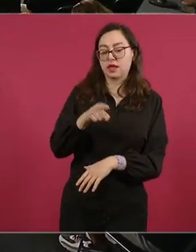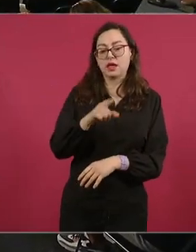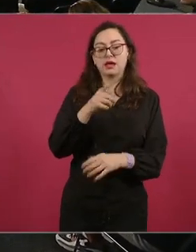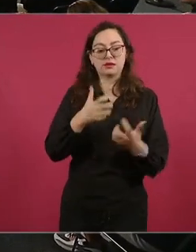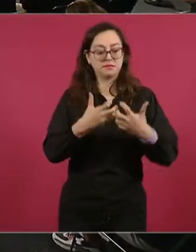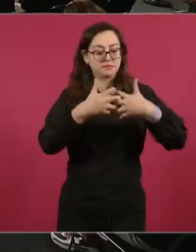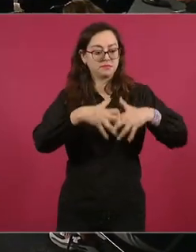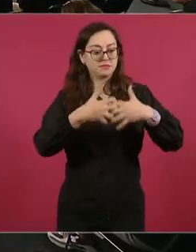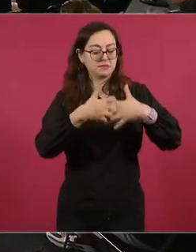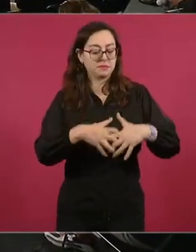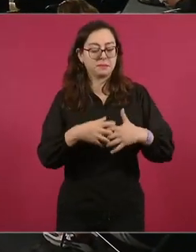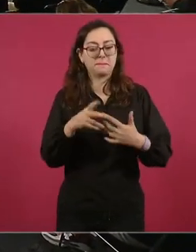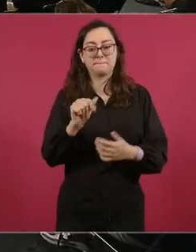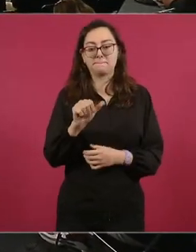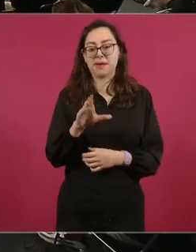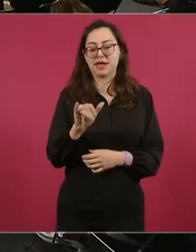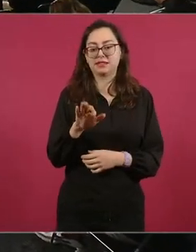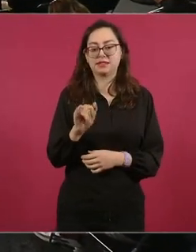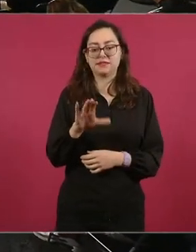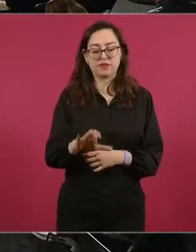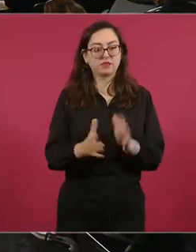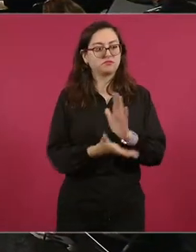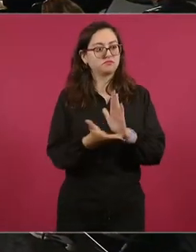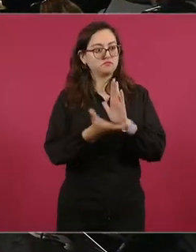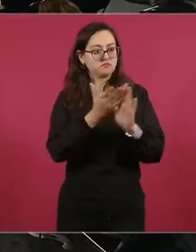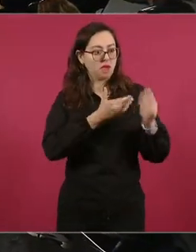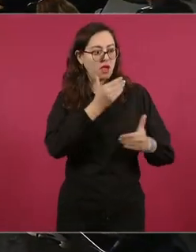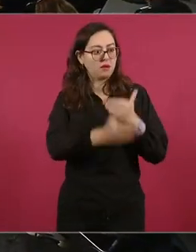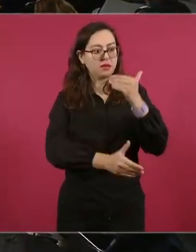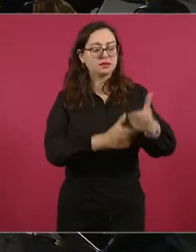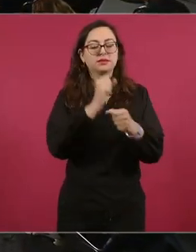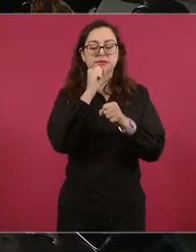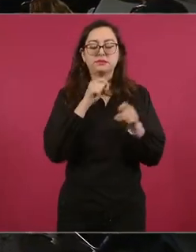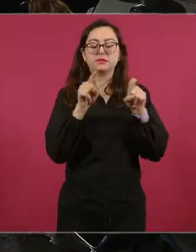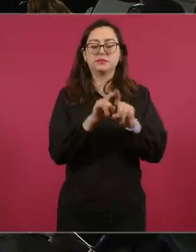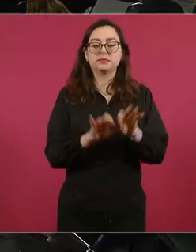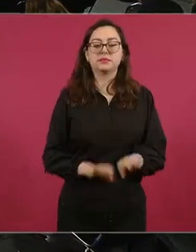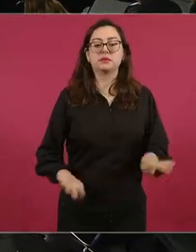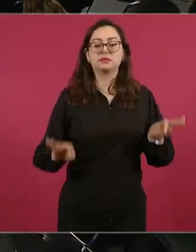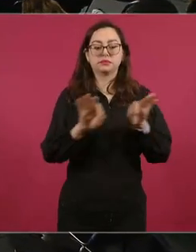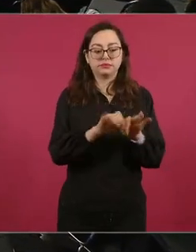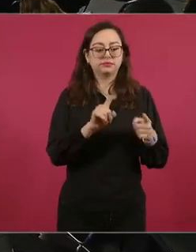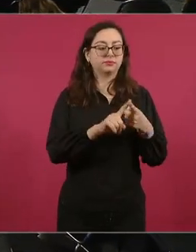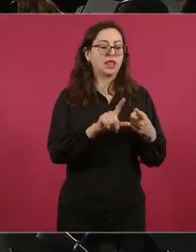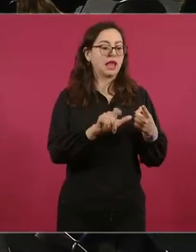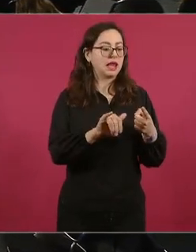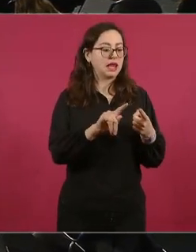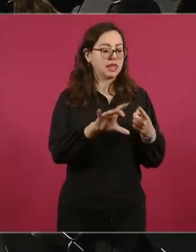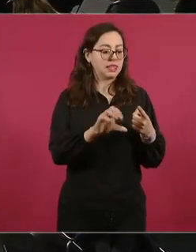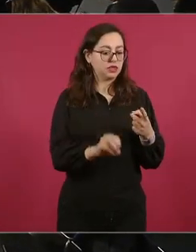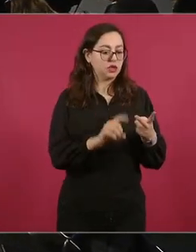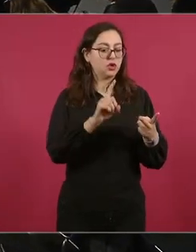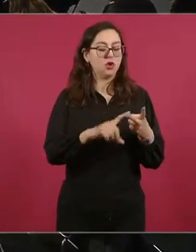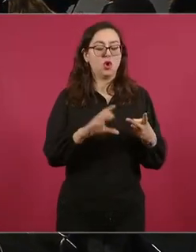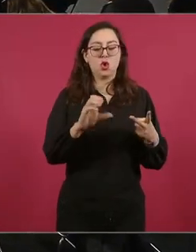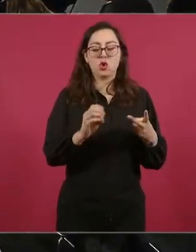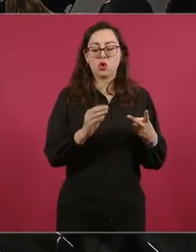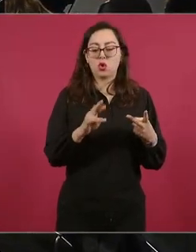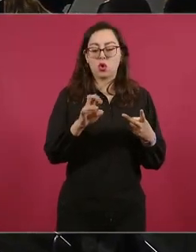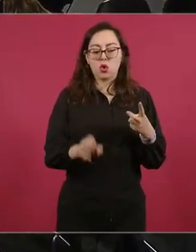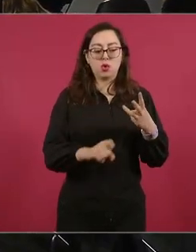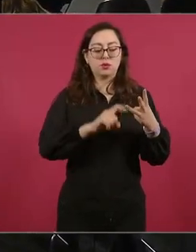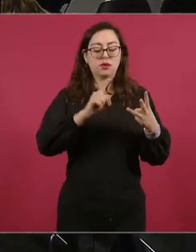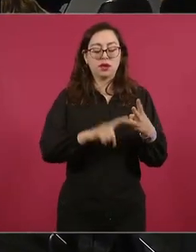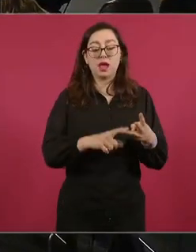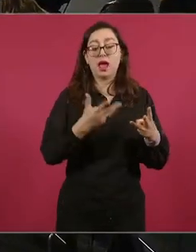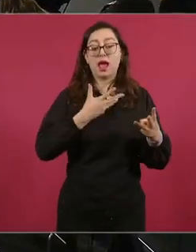también está avanzando de manera importante. Decirle, bueno, además de el litio, del cobre, también tenemos, bueno, Sonora descansa sobre un mar